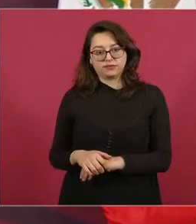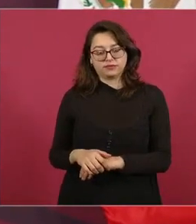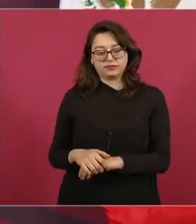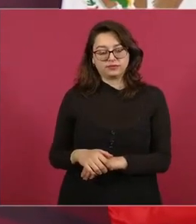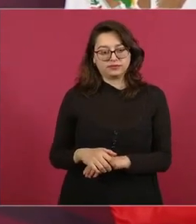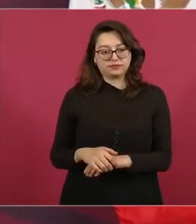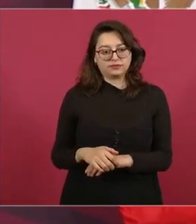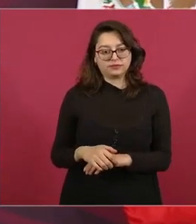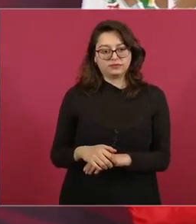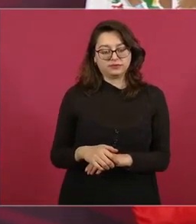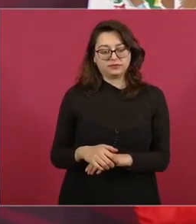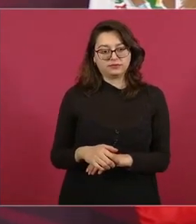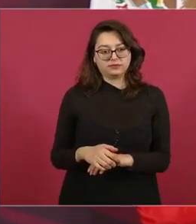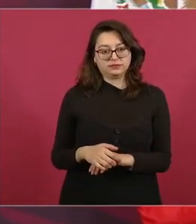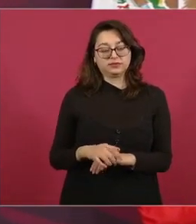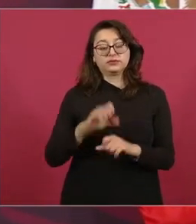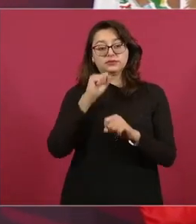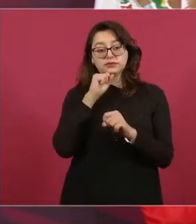voy a Huajuapan